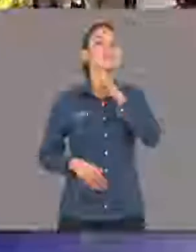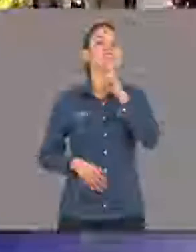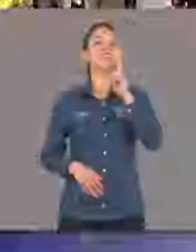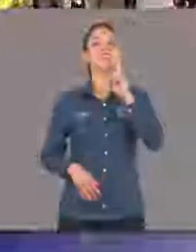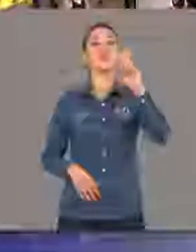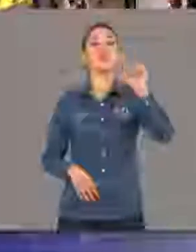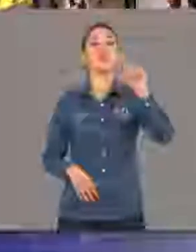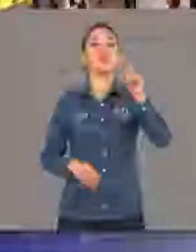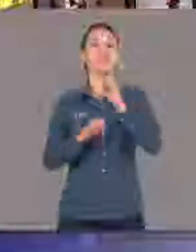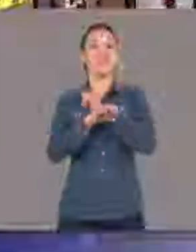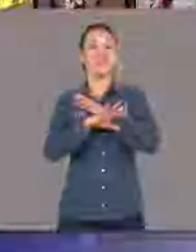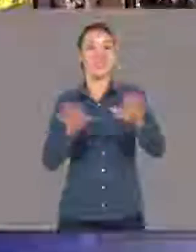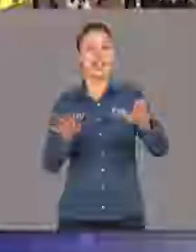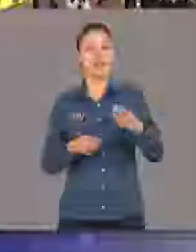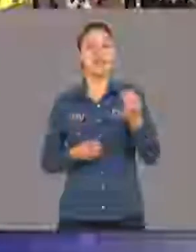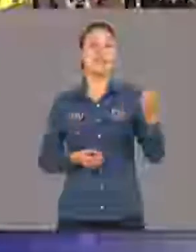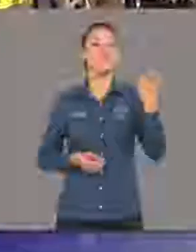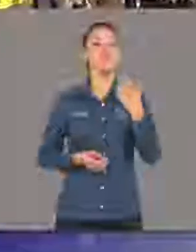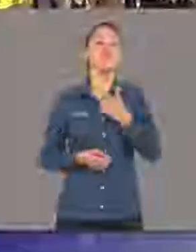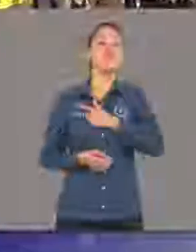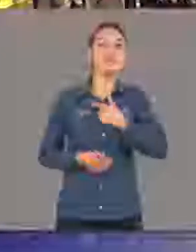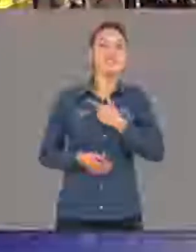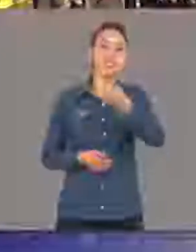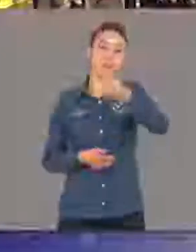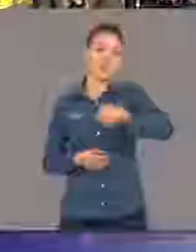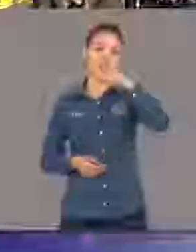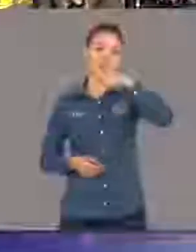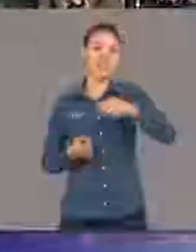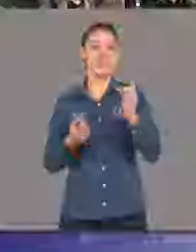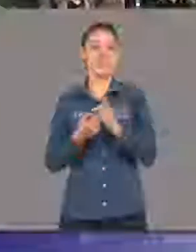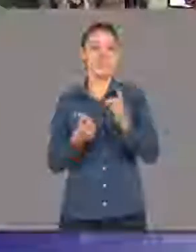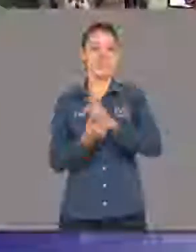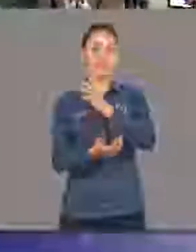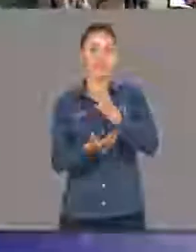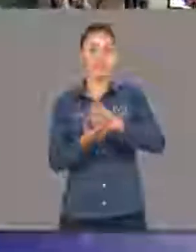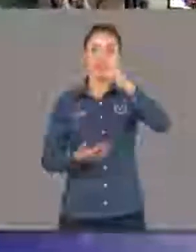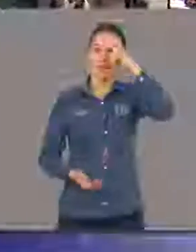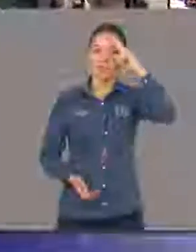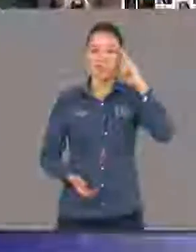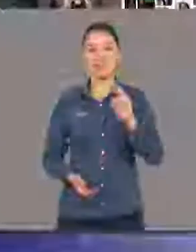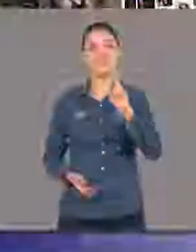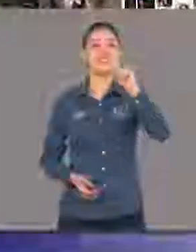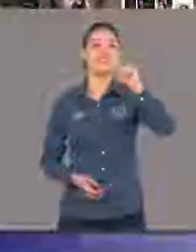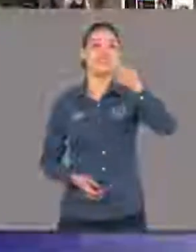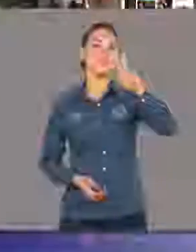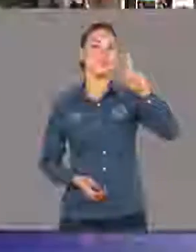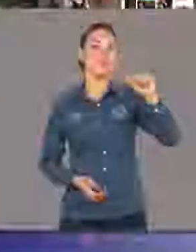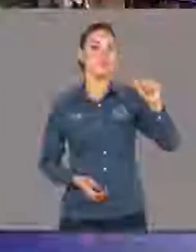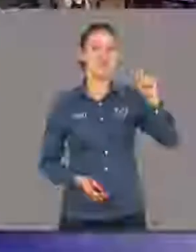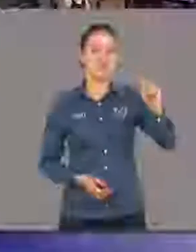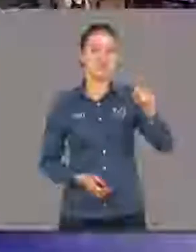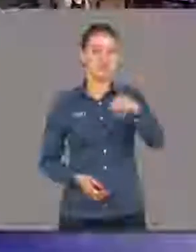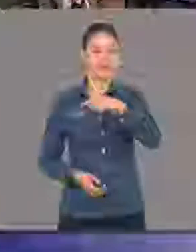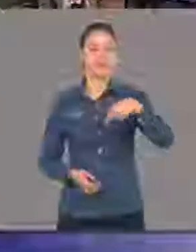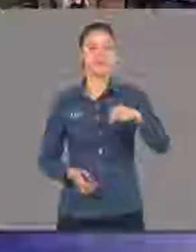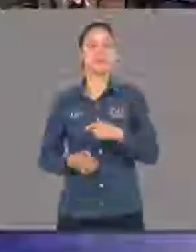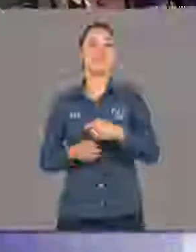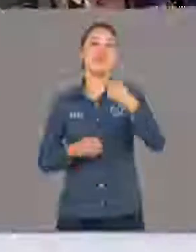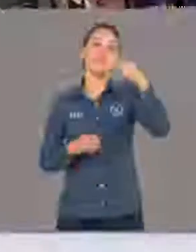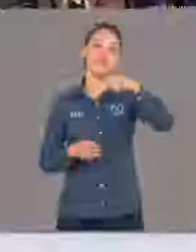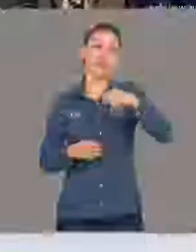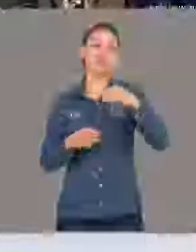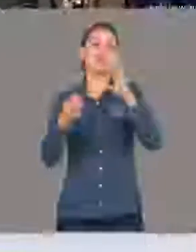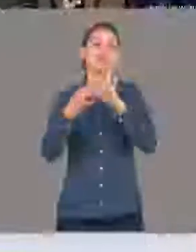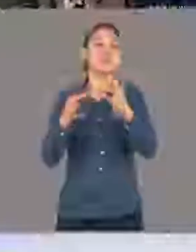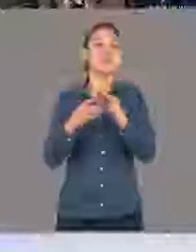Bienvenidos a este es un noticiario What Informa, me complace mucho saludarlo desde el estudio de televisión universitaria en el campus Ciudad Victoria de la Autónoma de